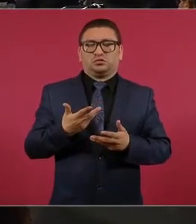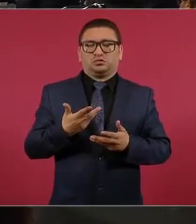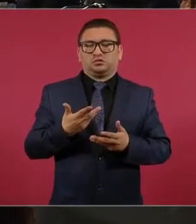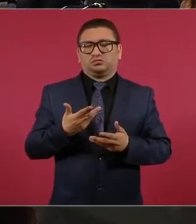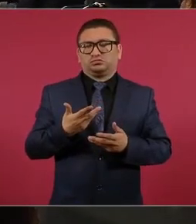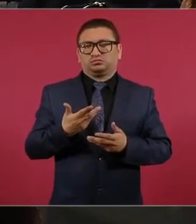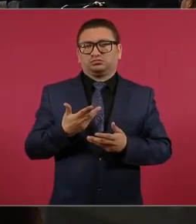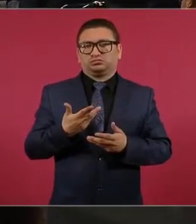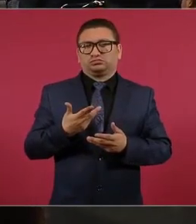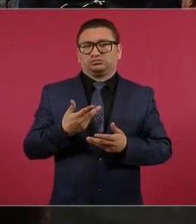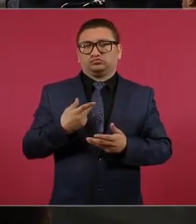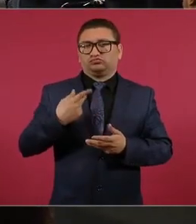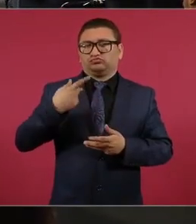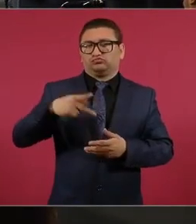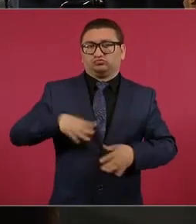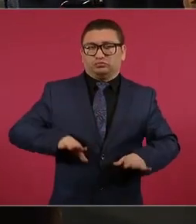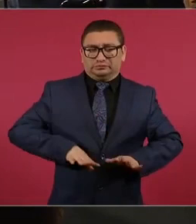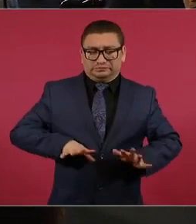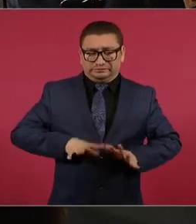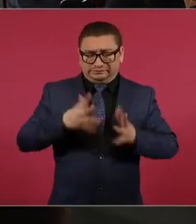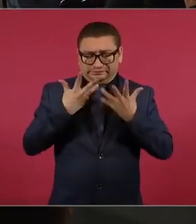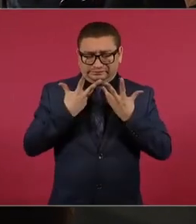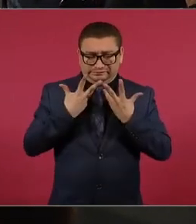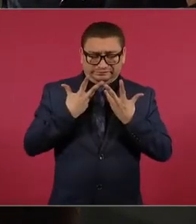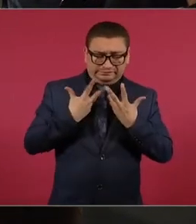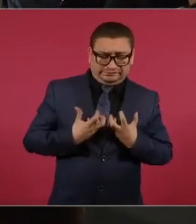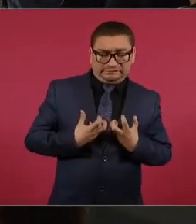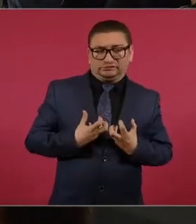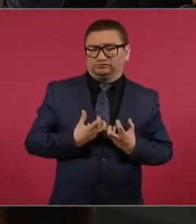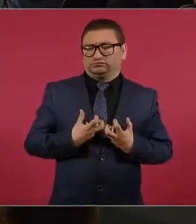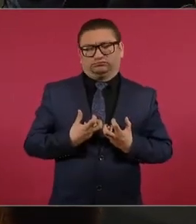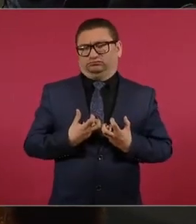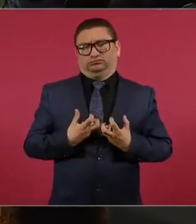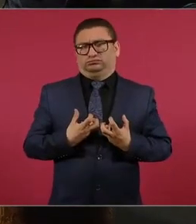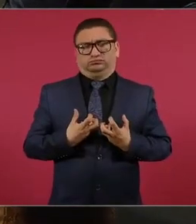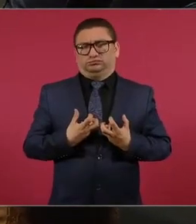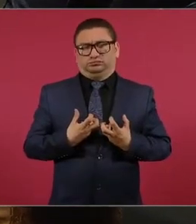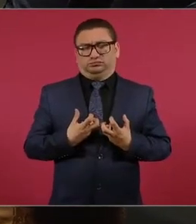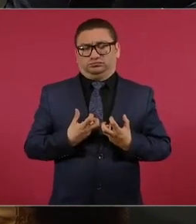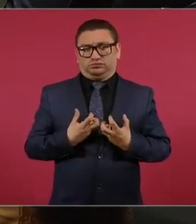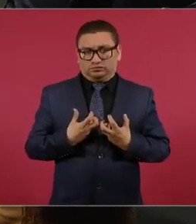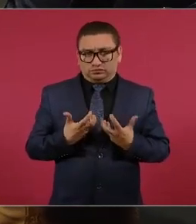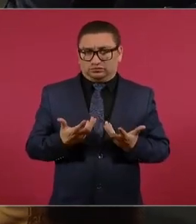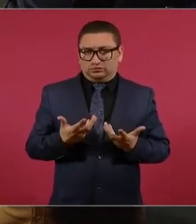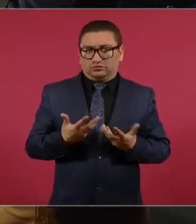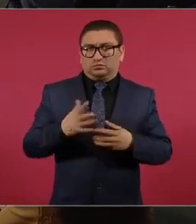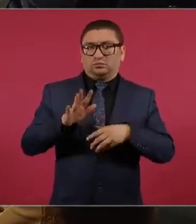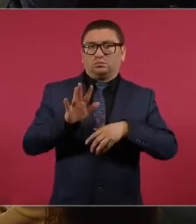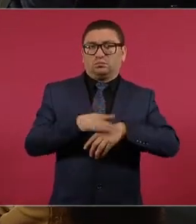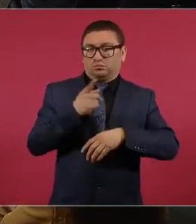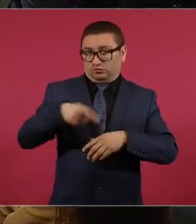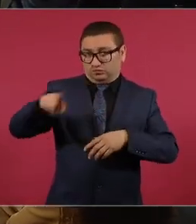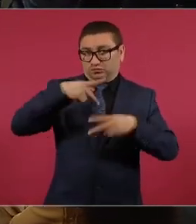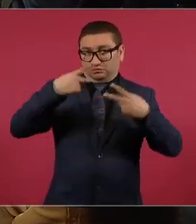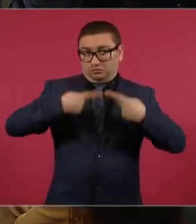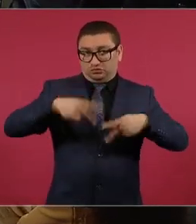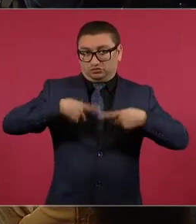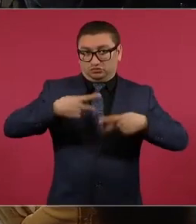de aplastar a nadie es el caso de los luchadores